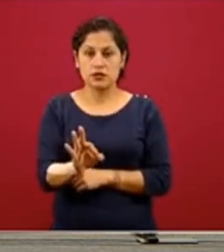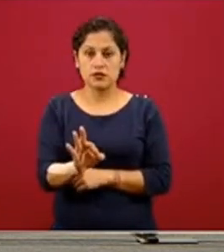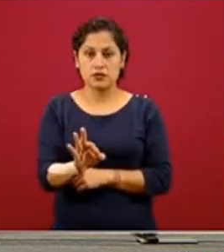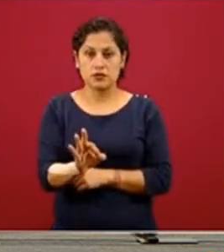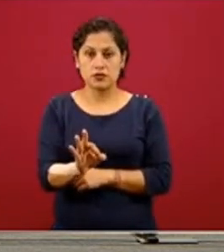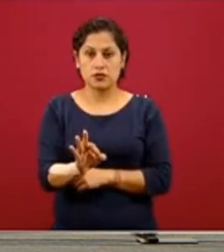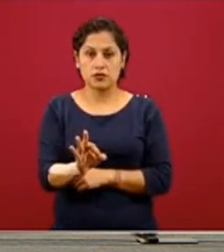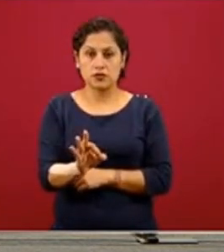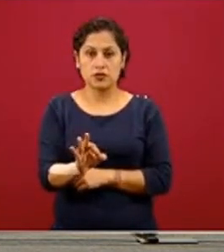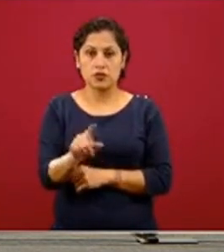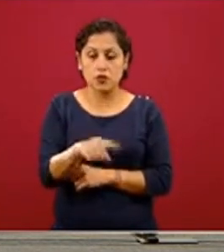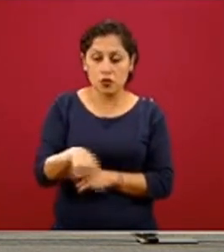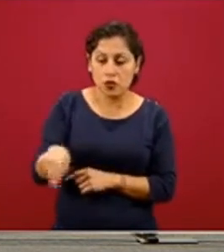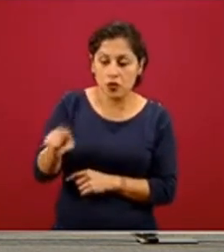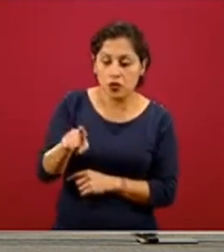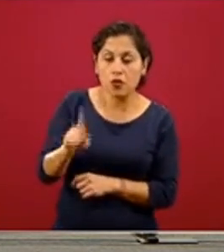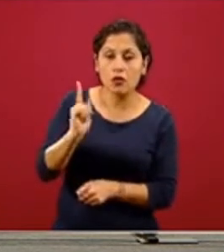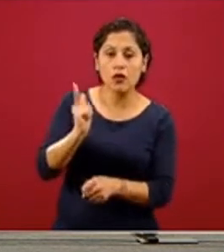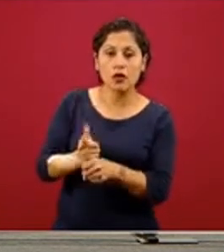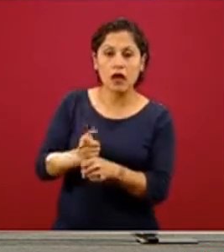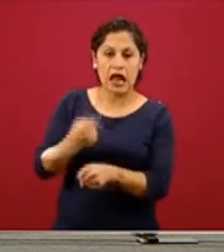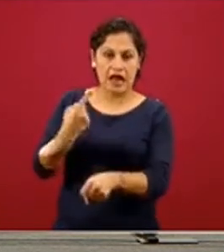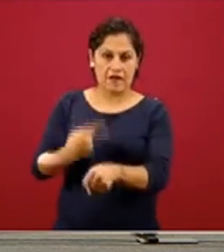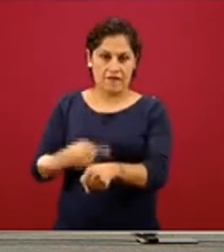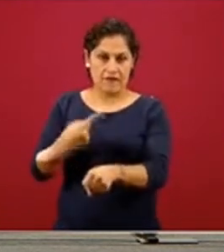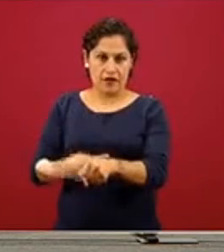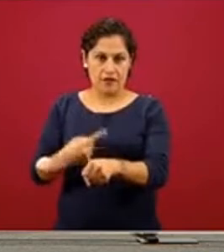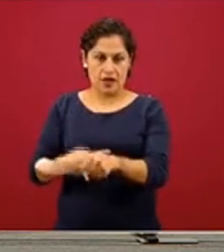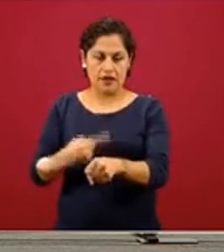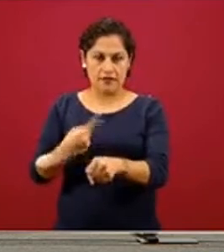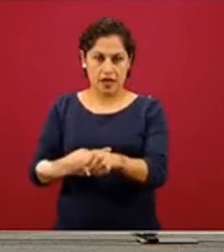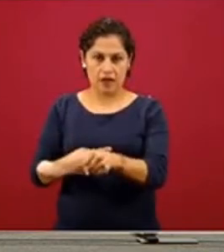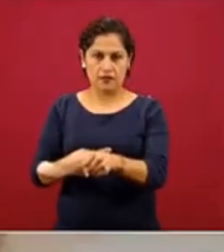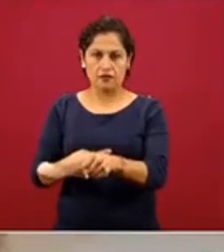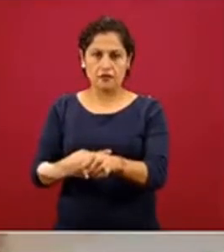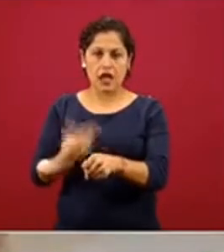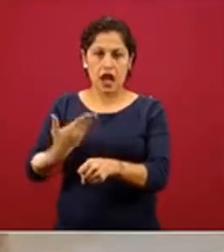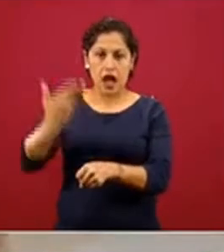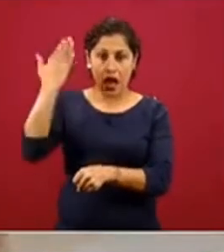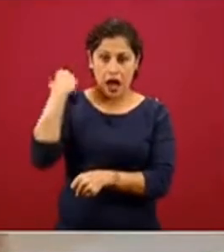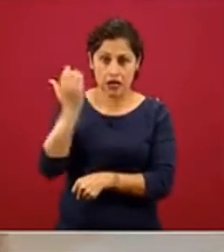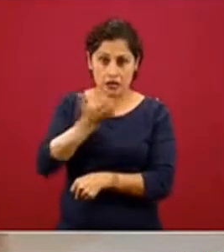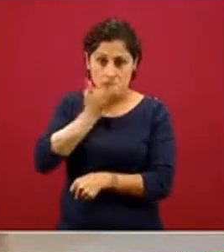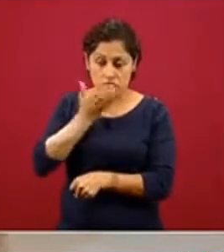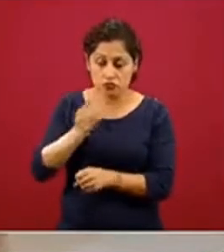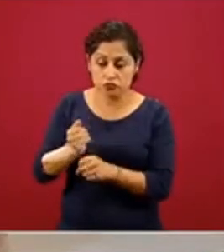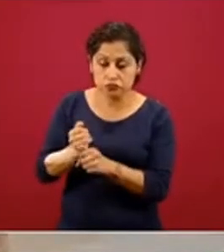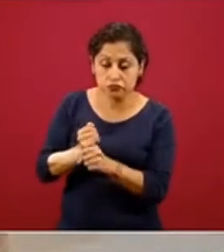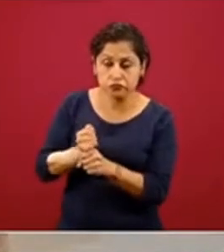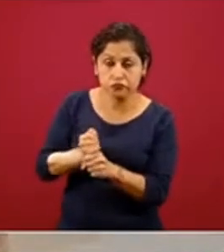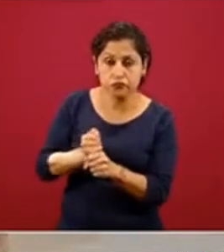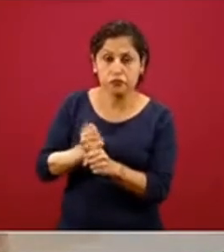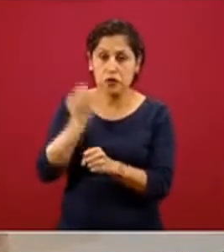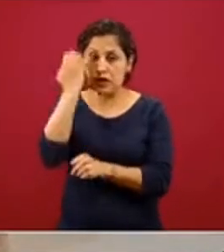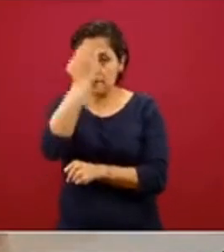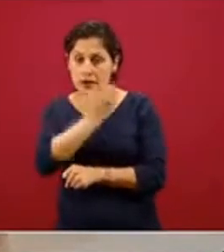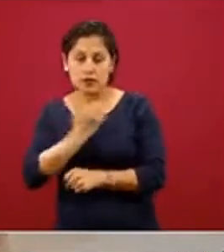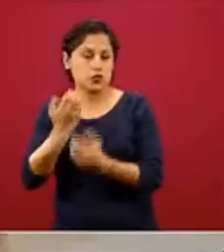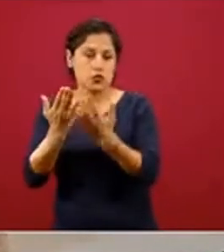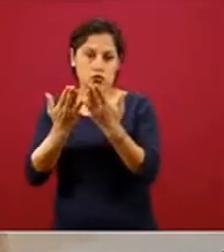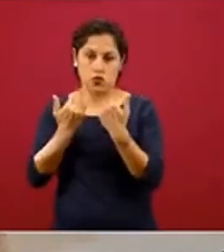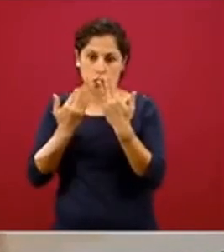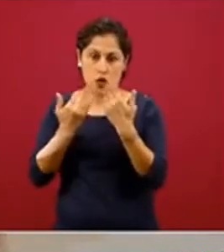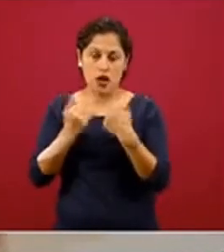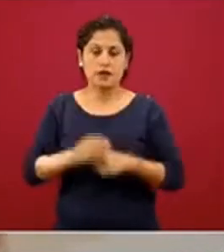expresaron o se detectó una comorbilidad al momento de tomar el estudio de caso. La información que nosotros presentamos